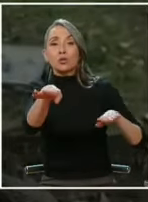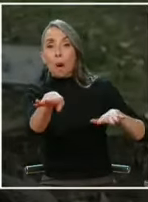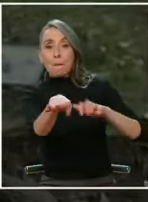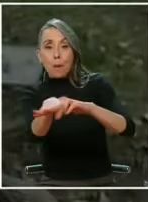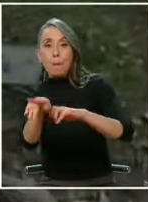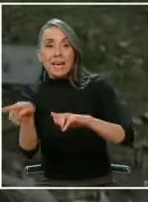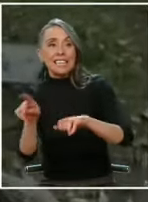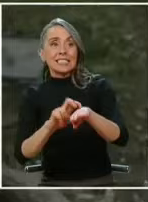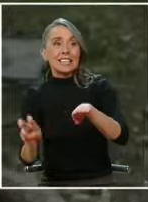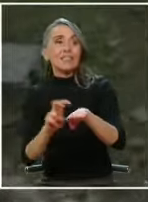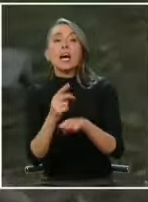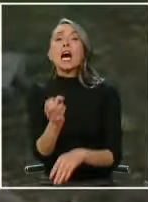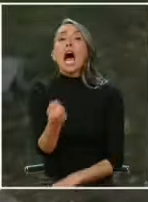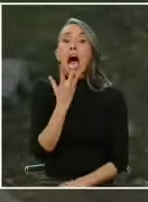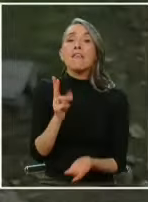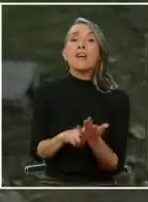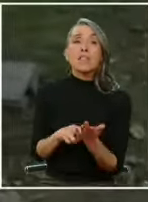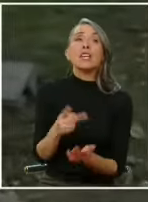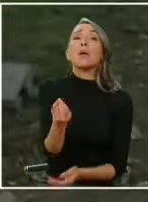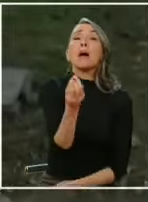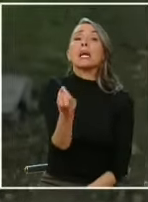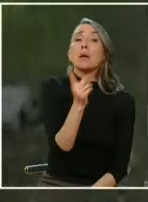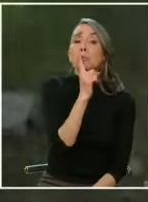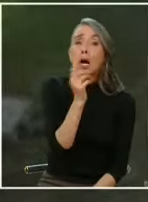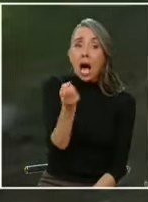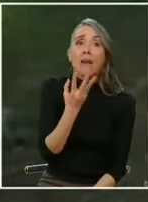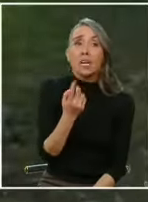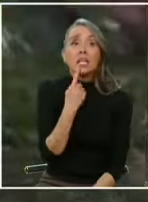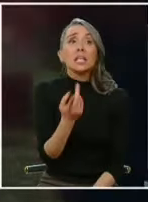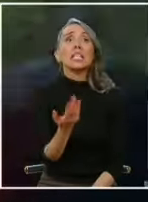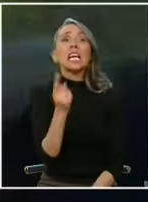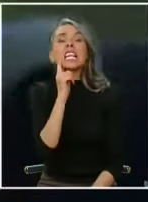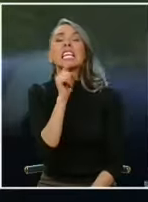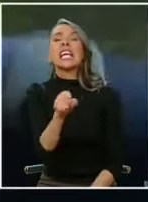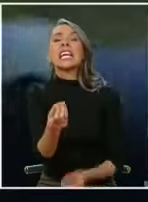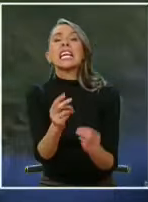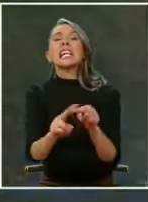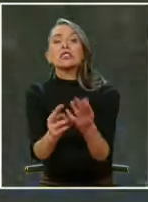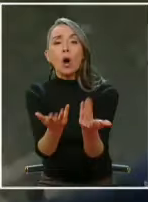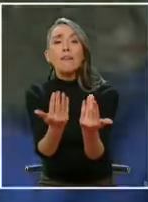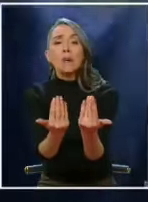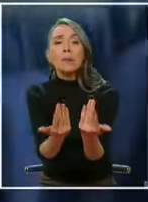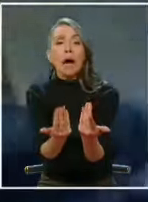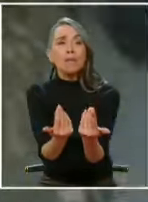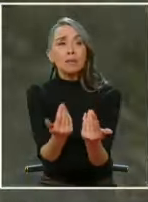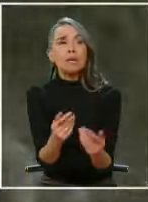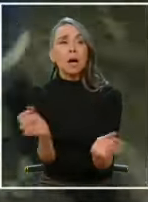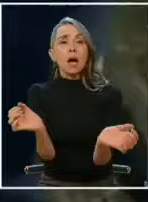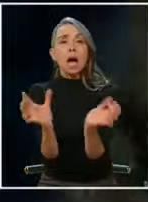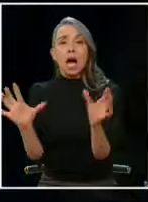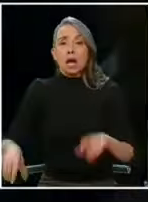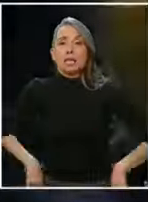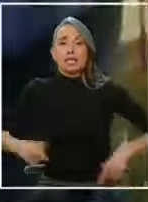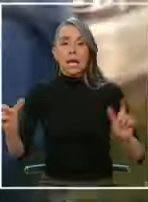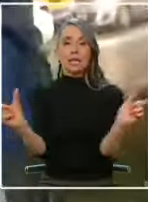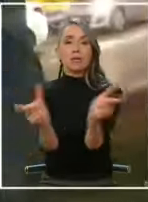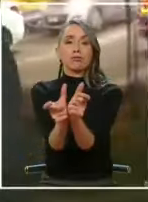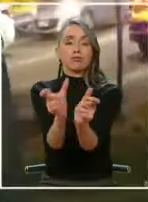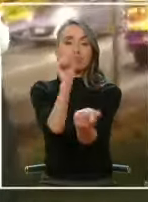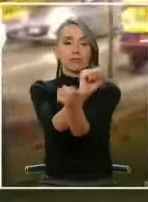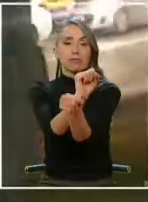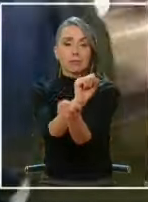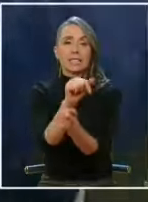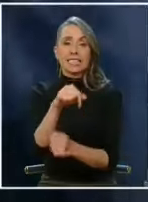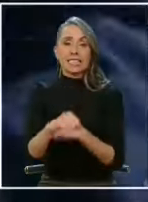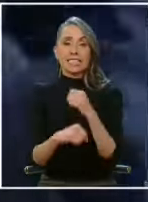basura Ya la verdad Para qué tanta cámara listo lo Hi este año